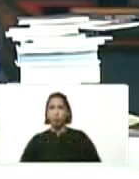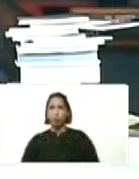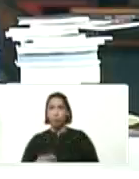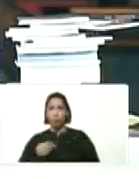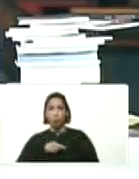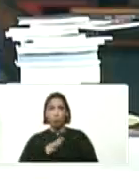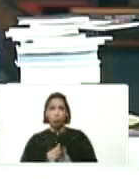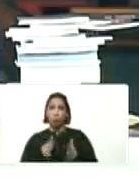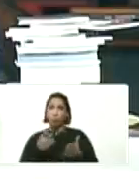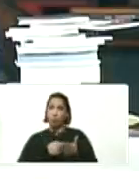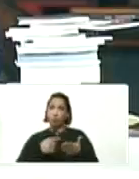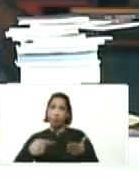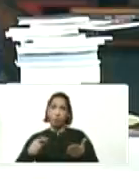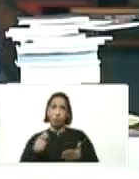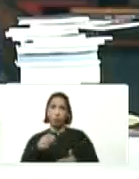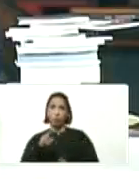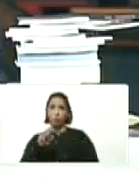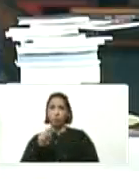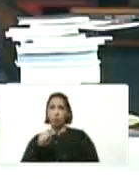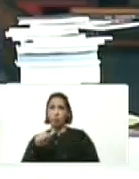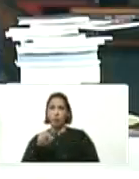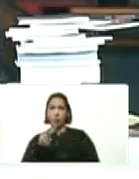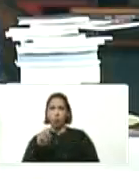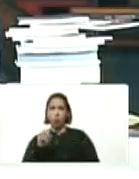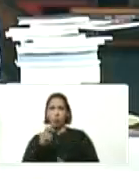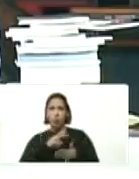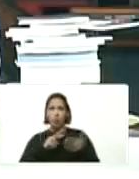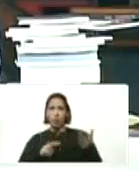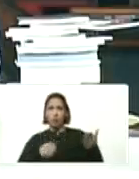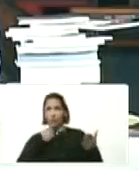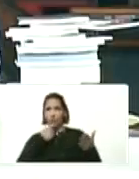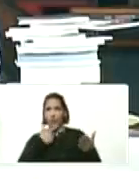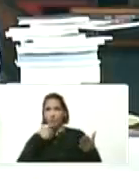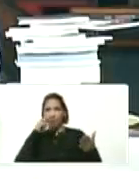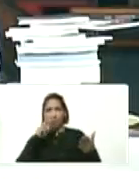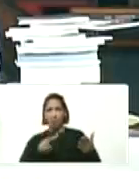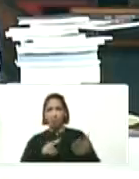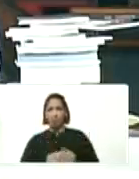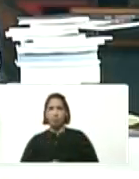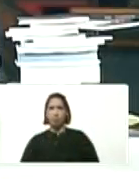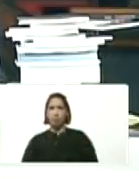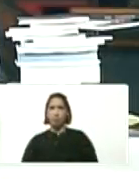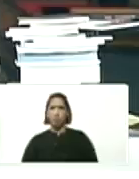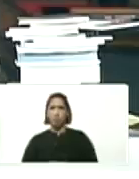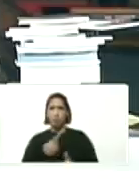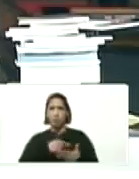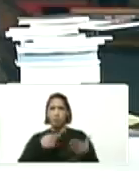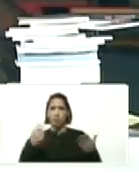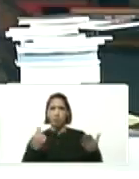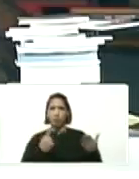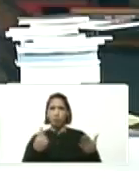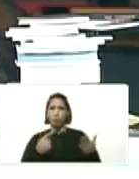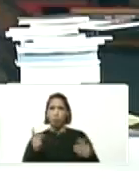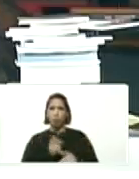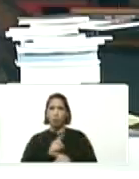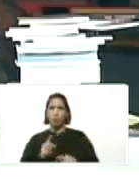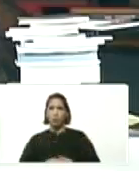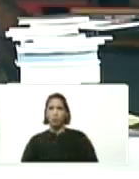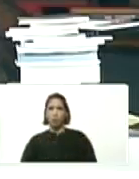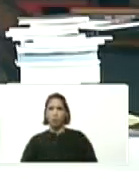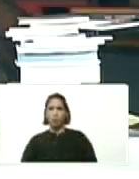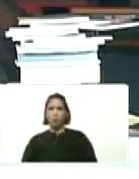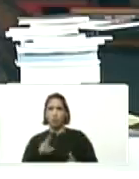nuestro gran escritor, Gustavo Pereira. Yo lo voy a leer para que ustedes vean su belleza. Lo escribió de una sola sentada. Lo